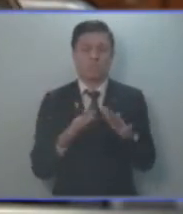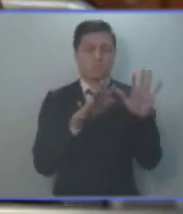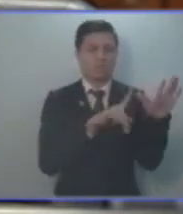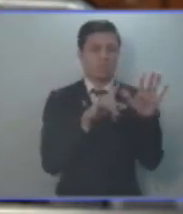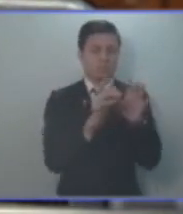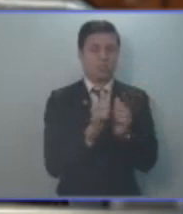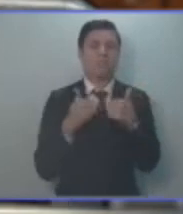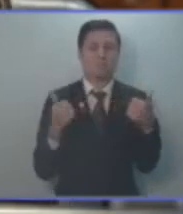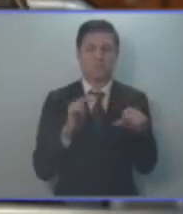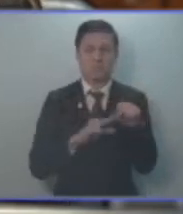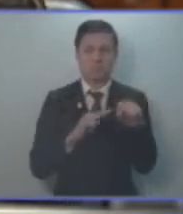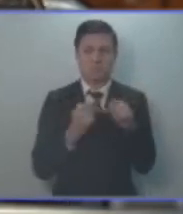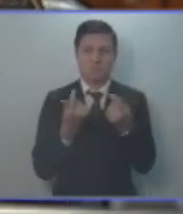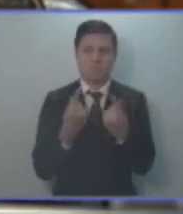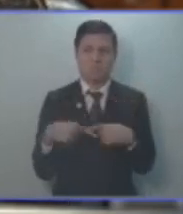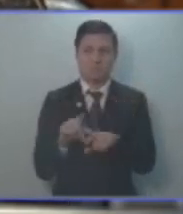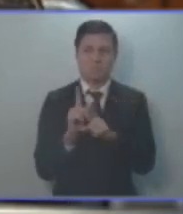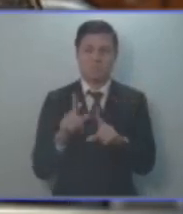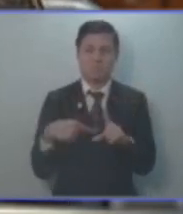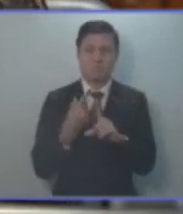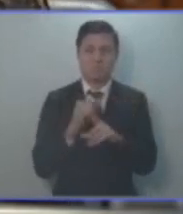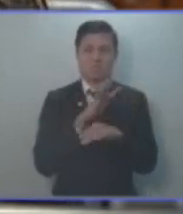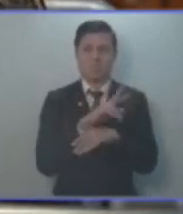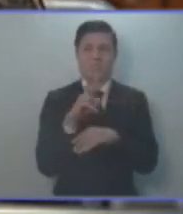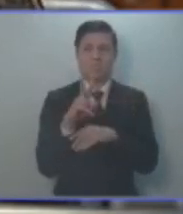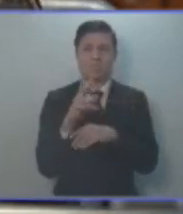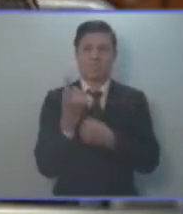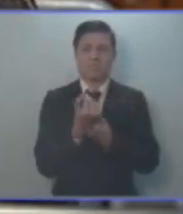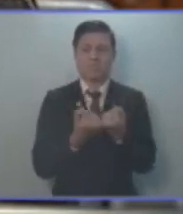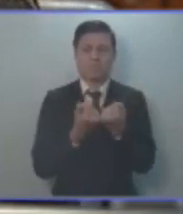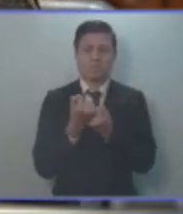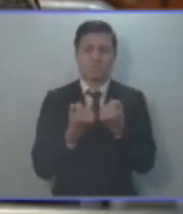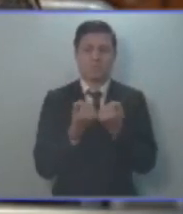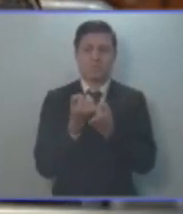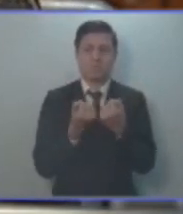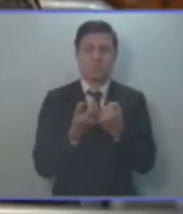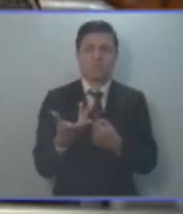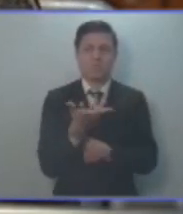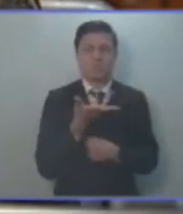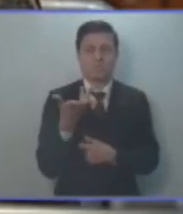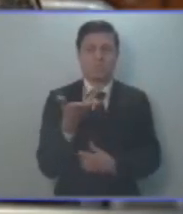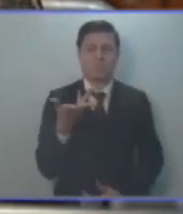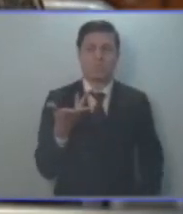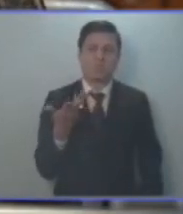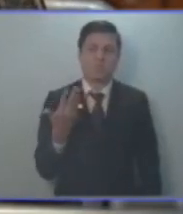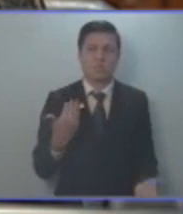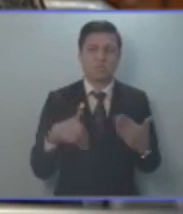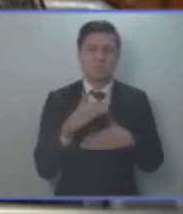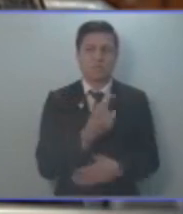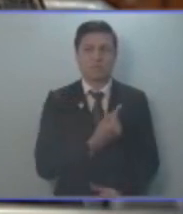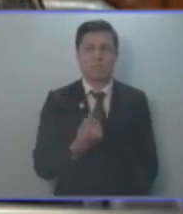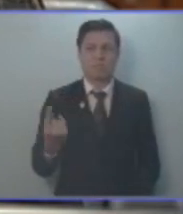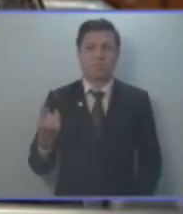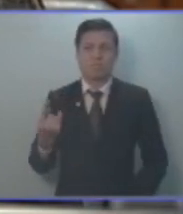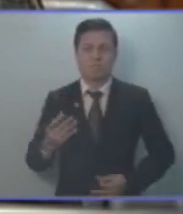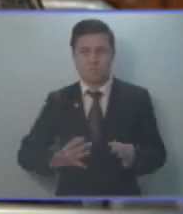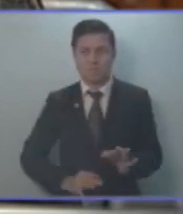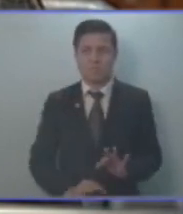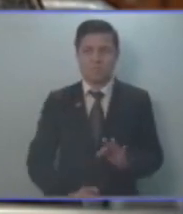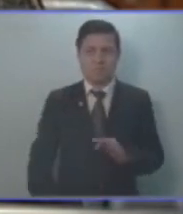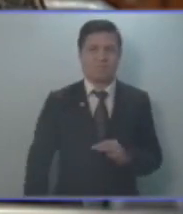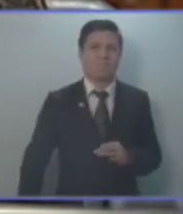millones de inversión a 52 beneficiando más veteranos de la guerra